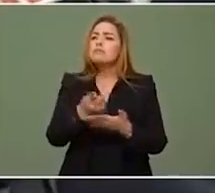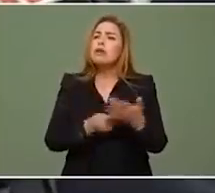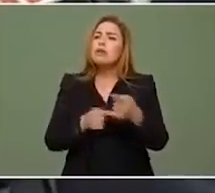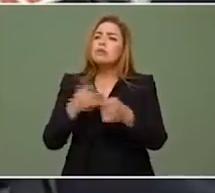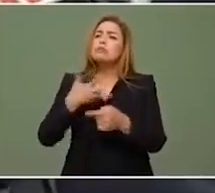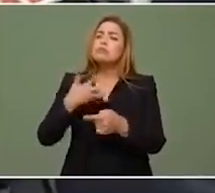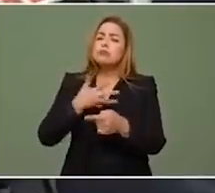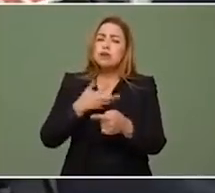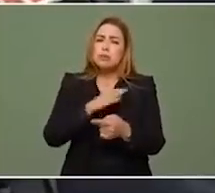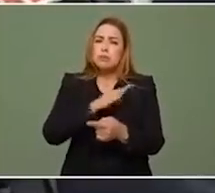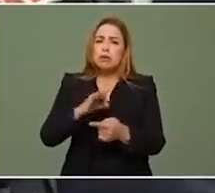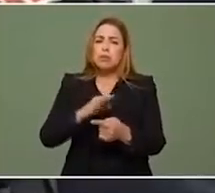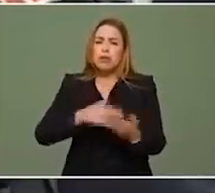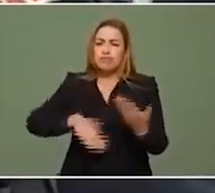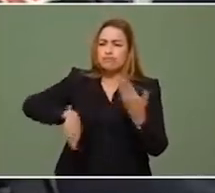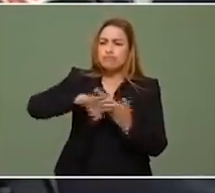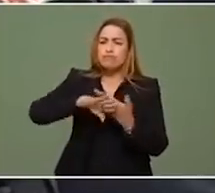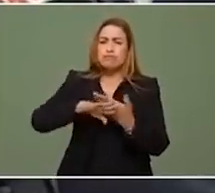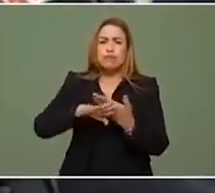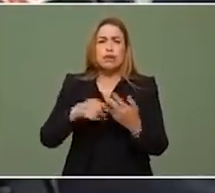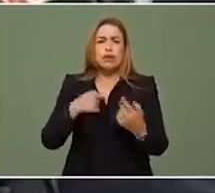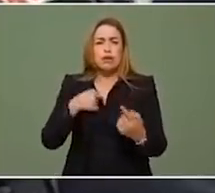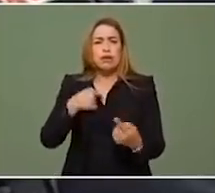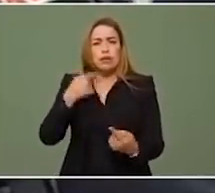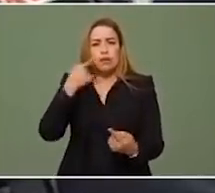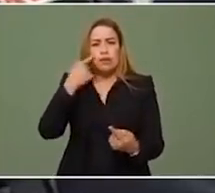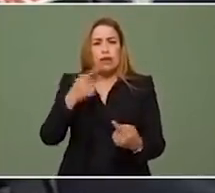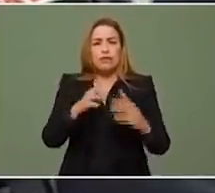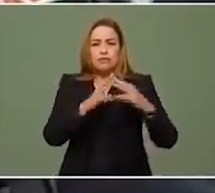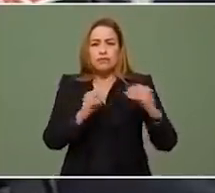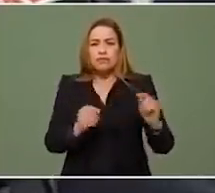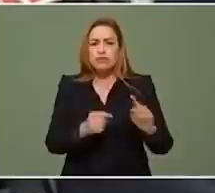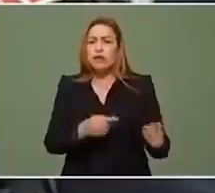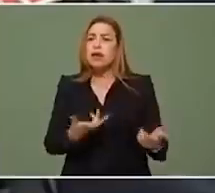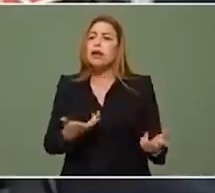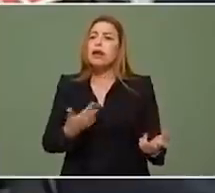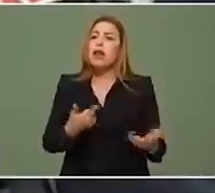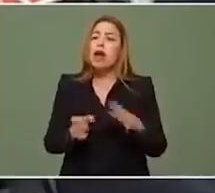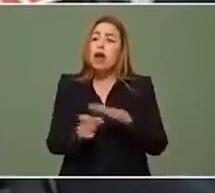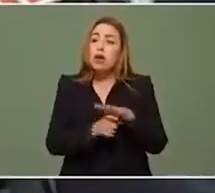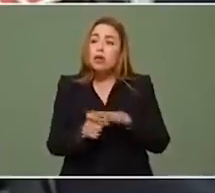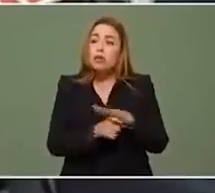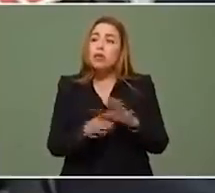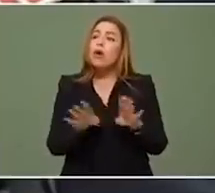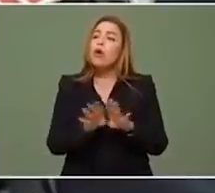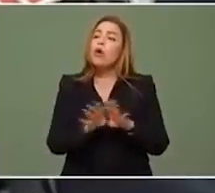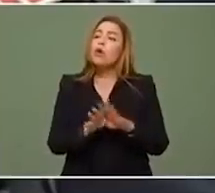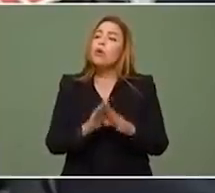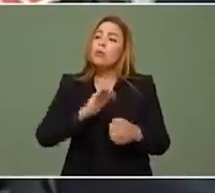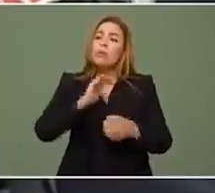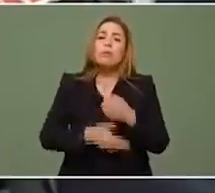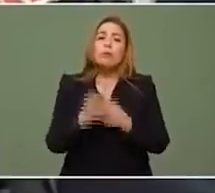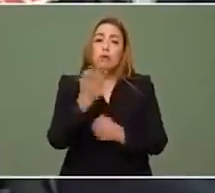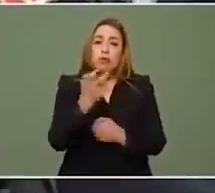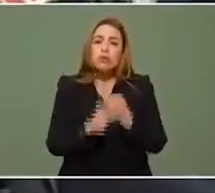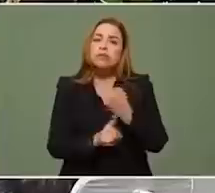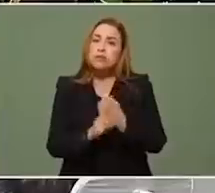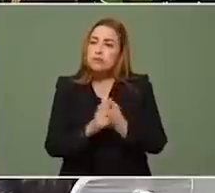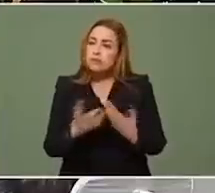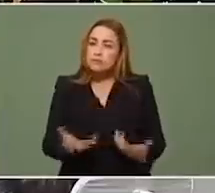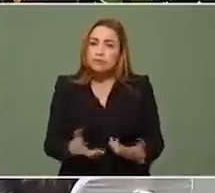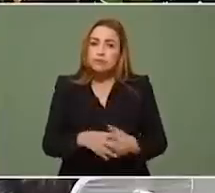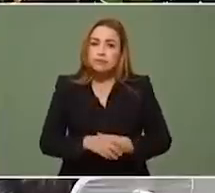cómo es que se van a arreglar este tipo de situaciones al interior de los penales para acabar con este tipo de situaciones gracias